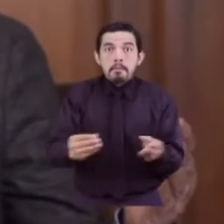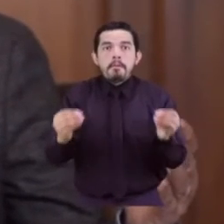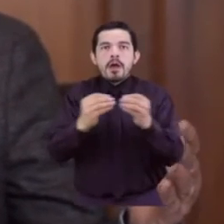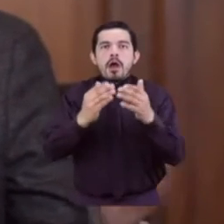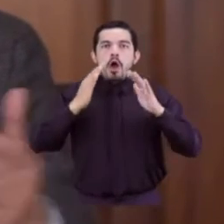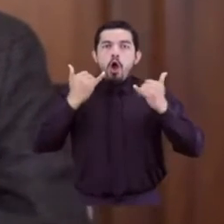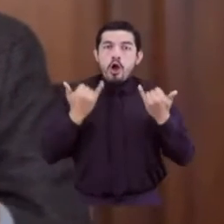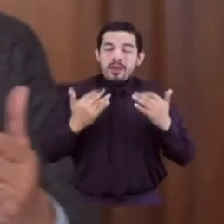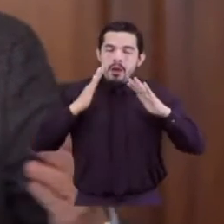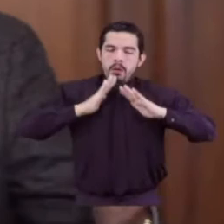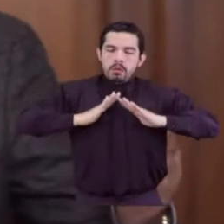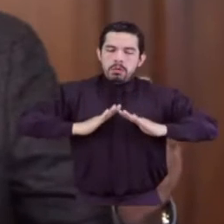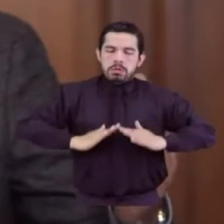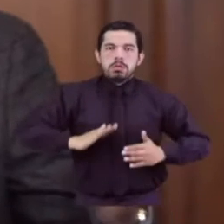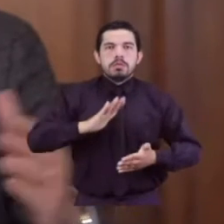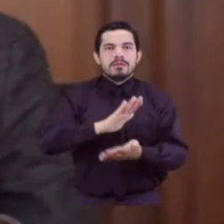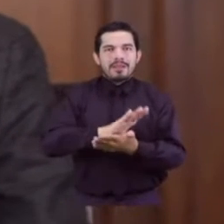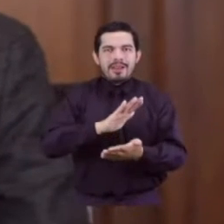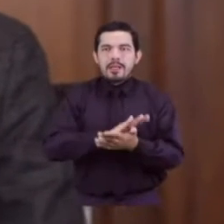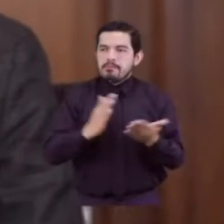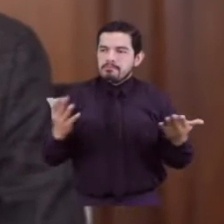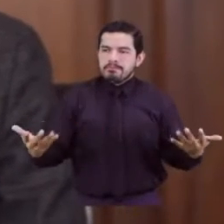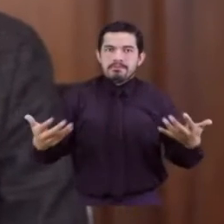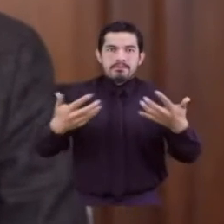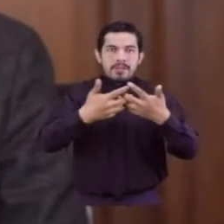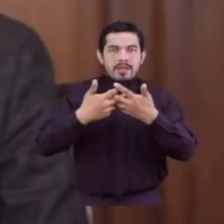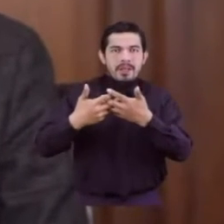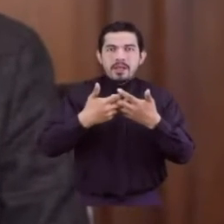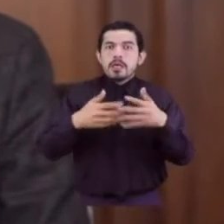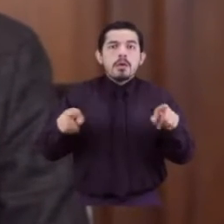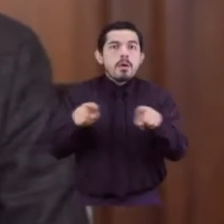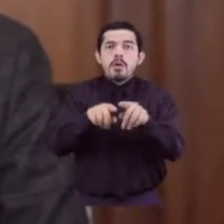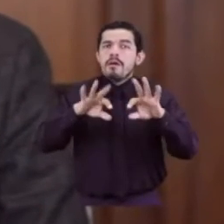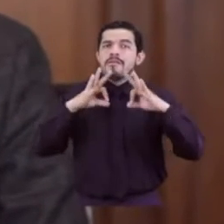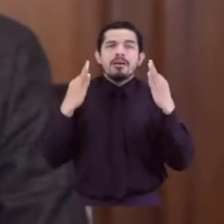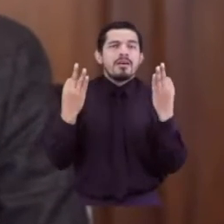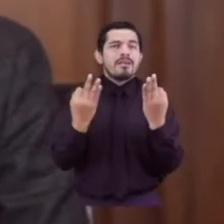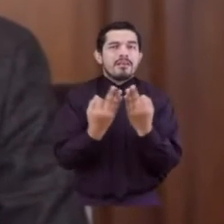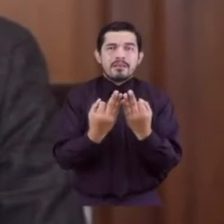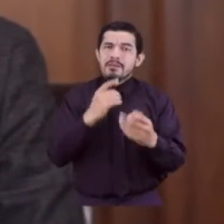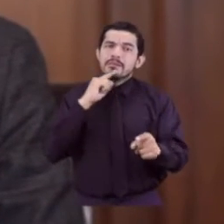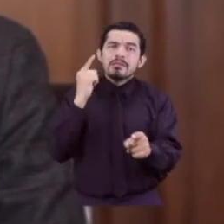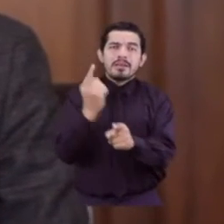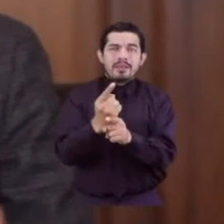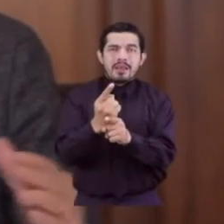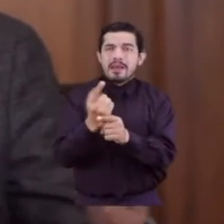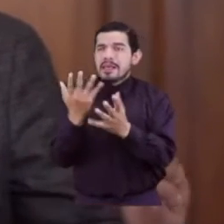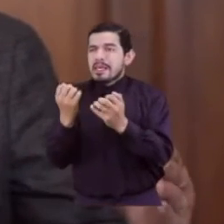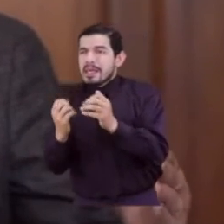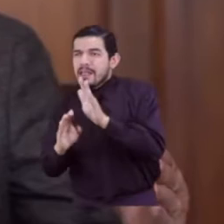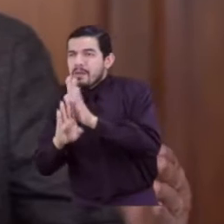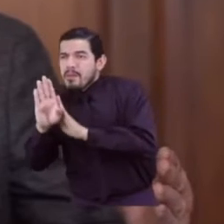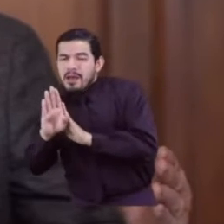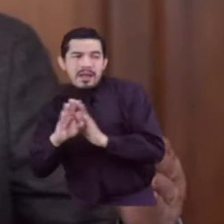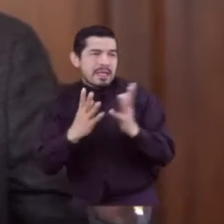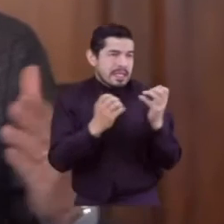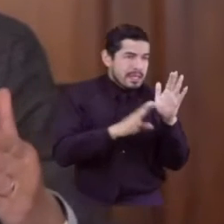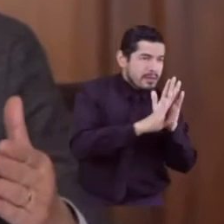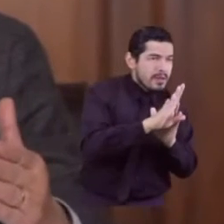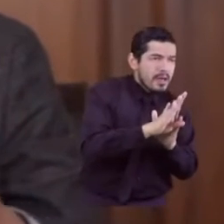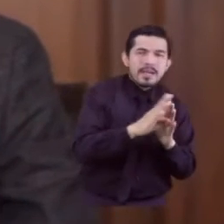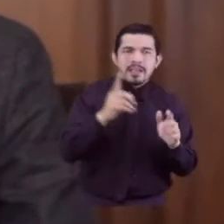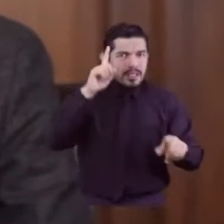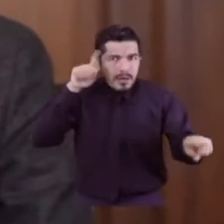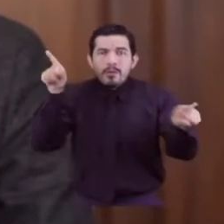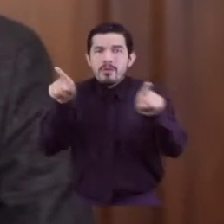sentimos revela una realidad. Somos una familia. Todos queremos lo mejor para